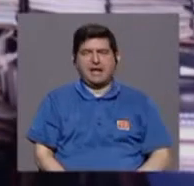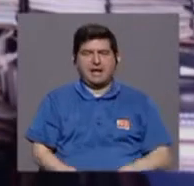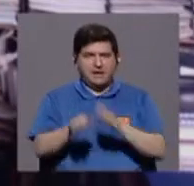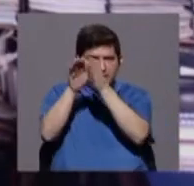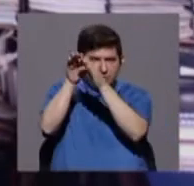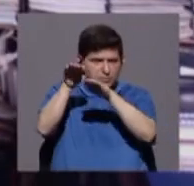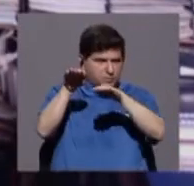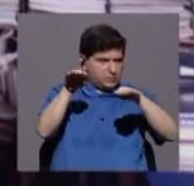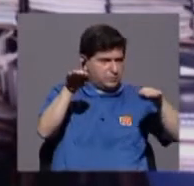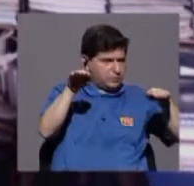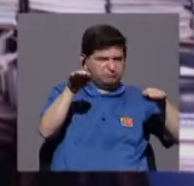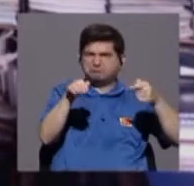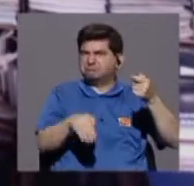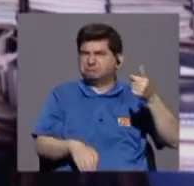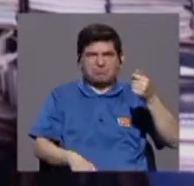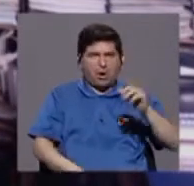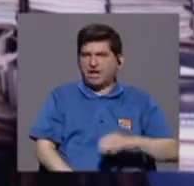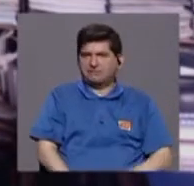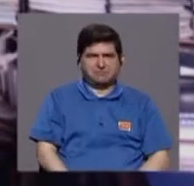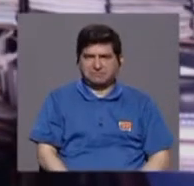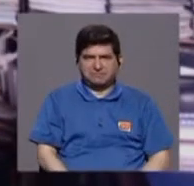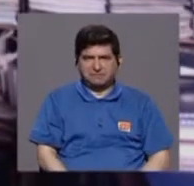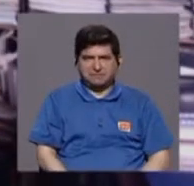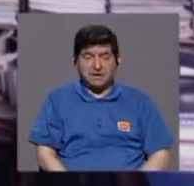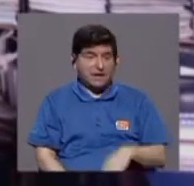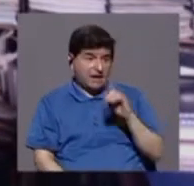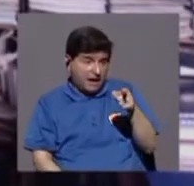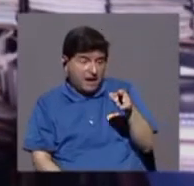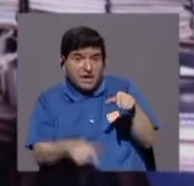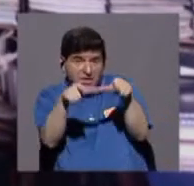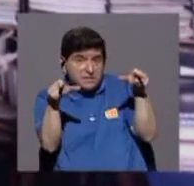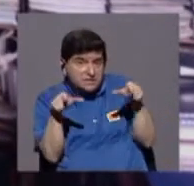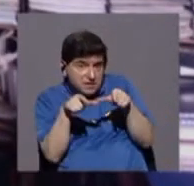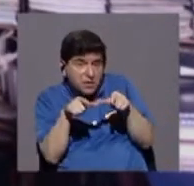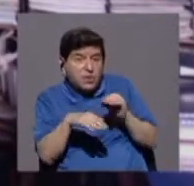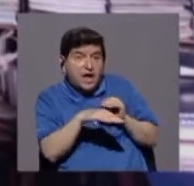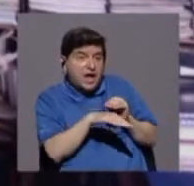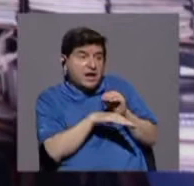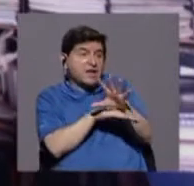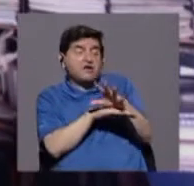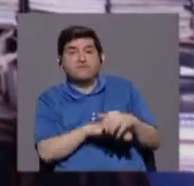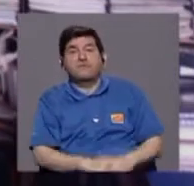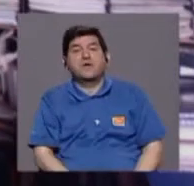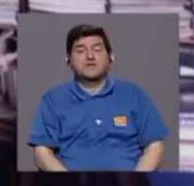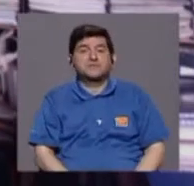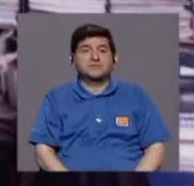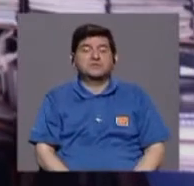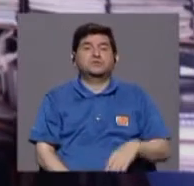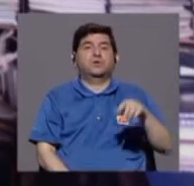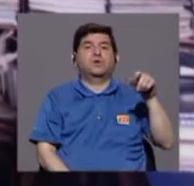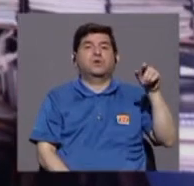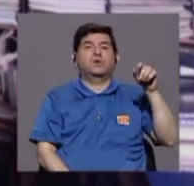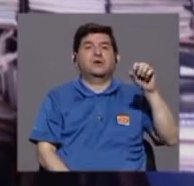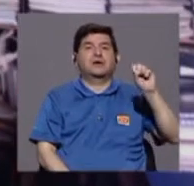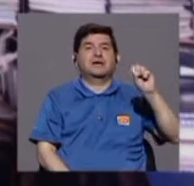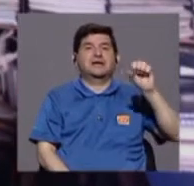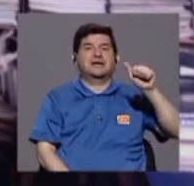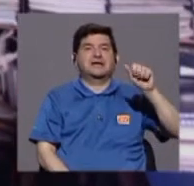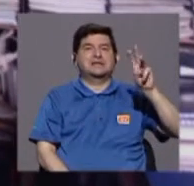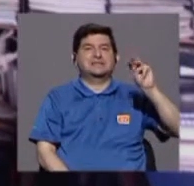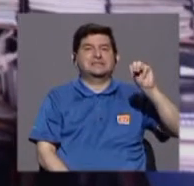muy poca. Además, el Valle de Matina está bajo la influencia de los ambos mosquitos, o sea, un